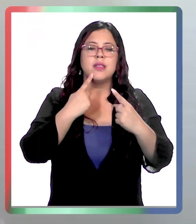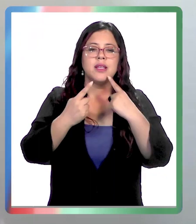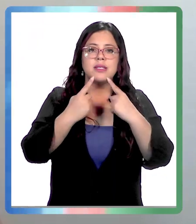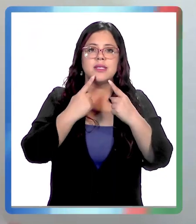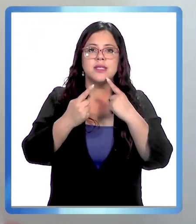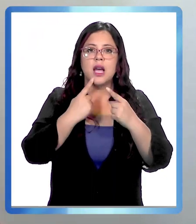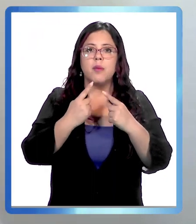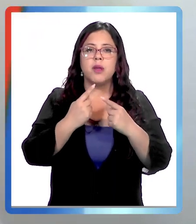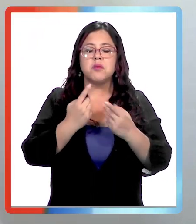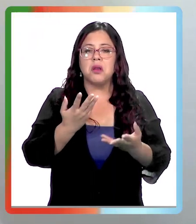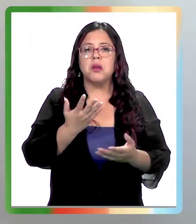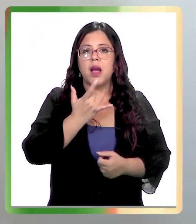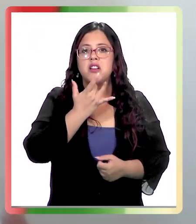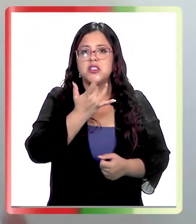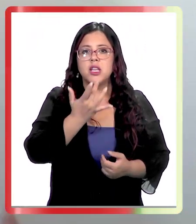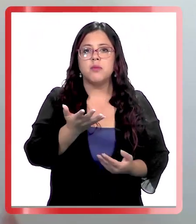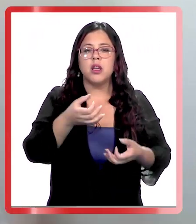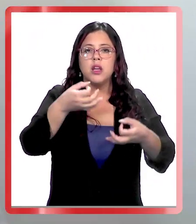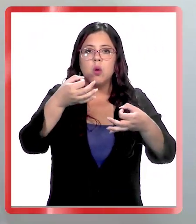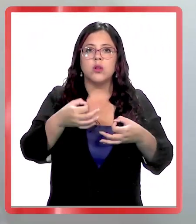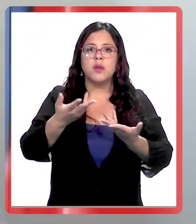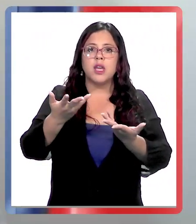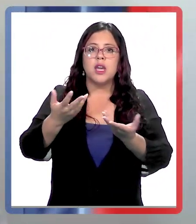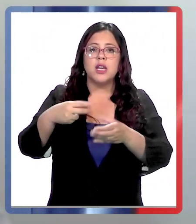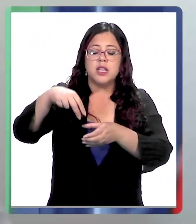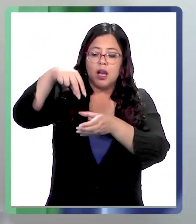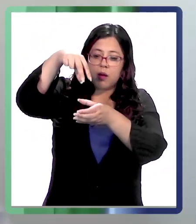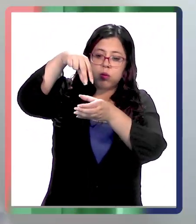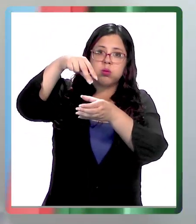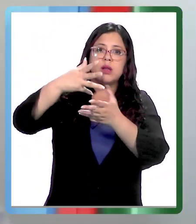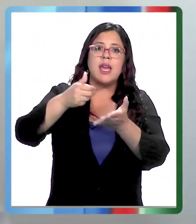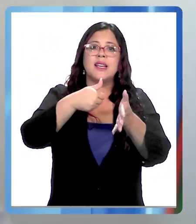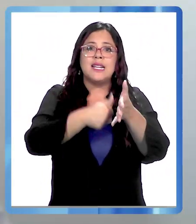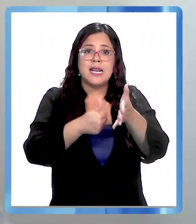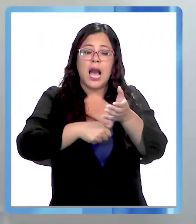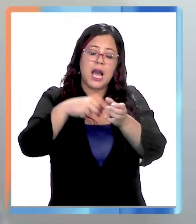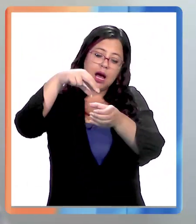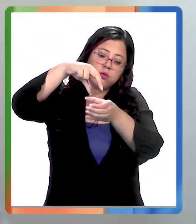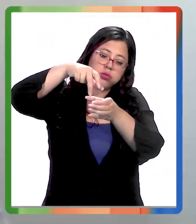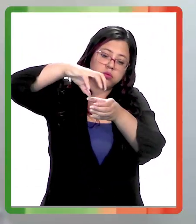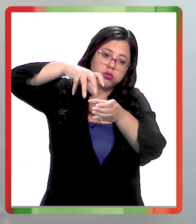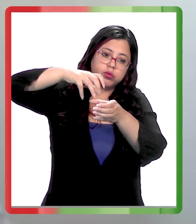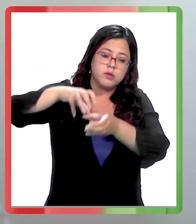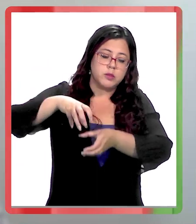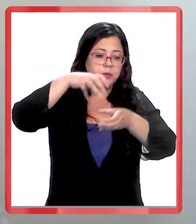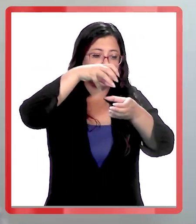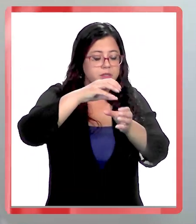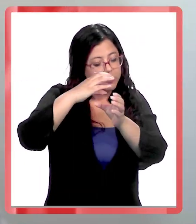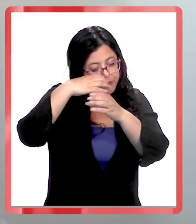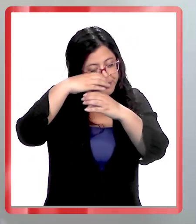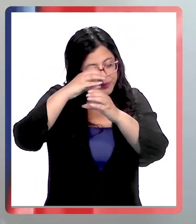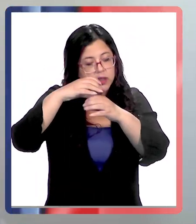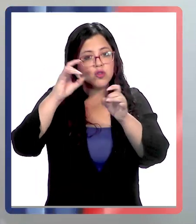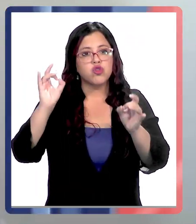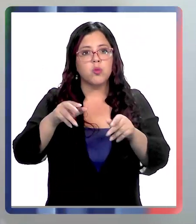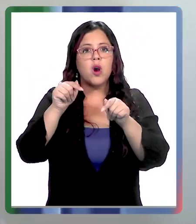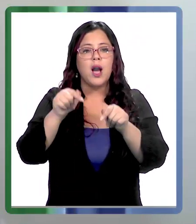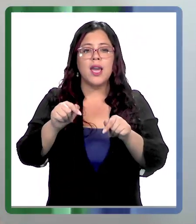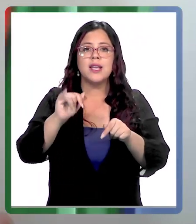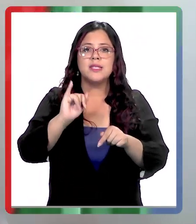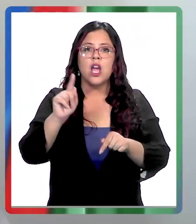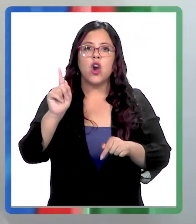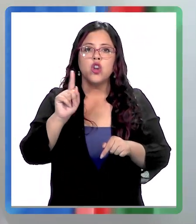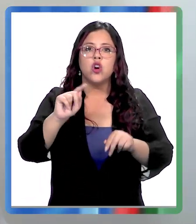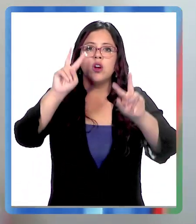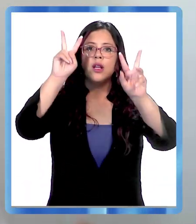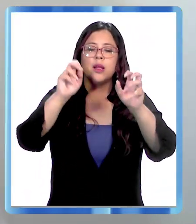años buscar síntomas que no son evidentes. Y ahí lo que buscamos fundamentalmente es presencia de sangre